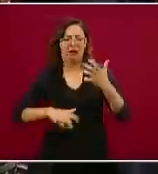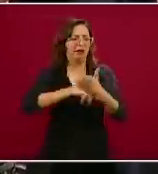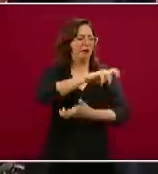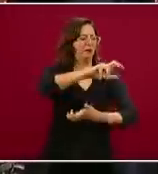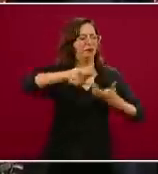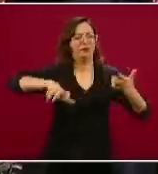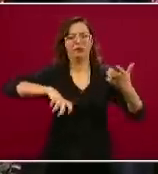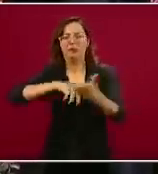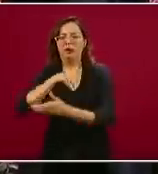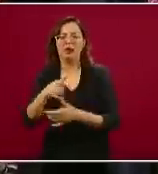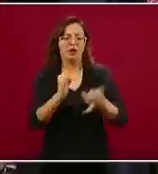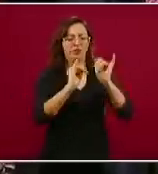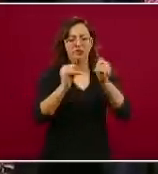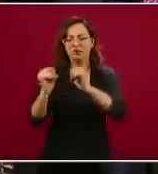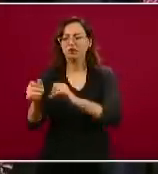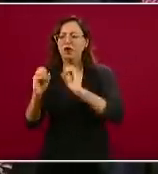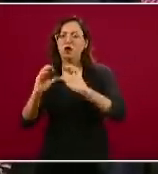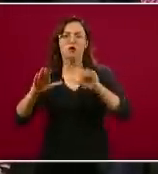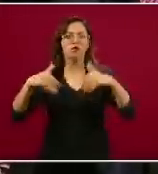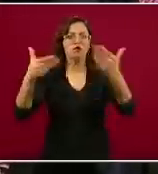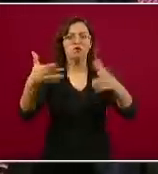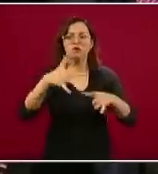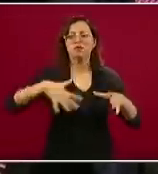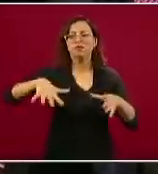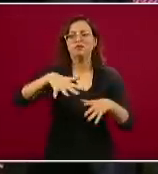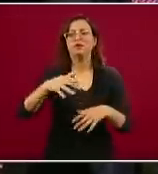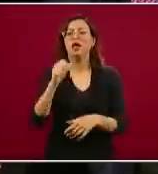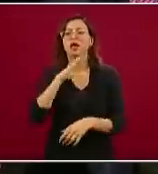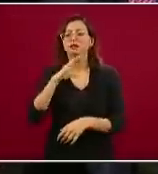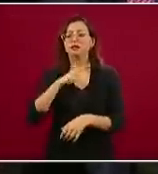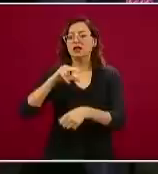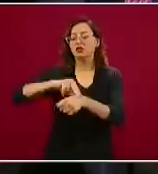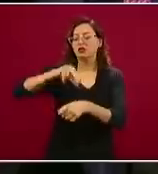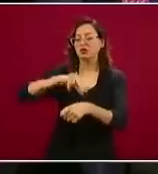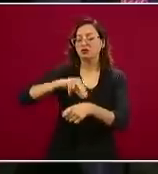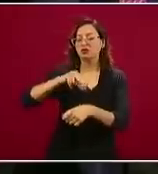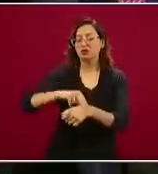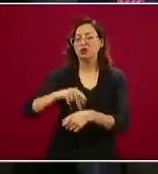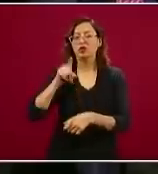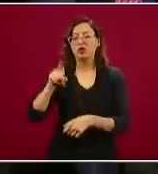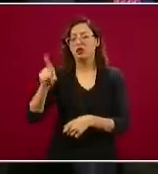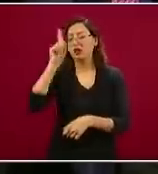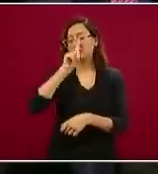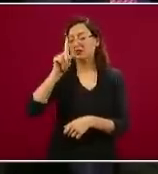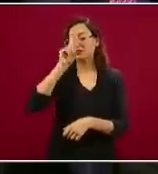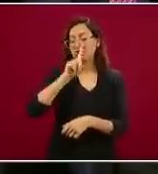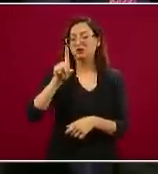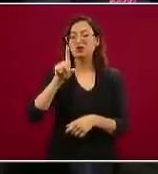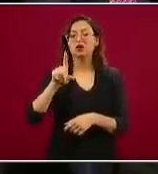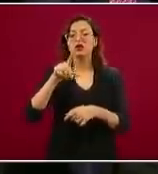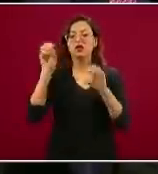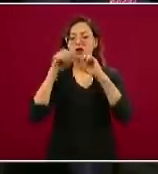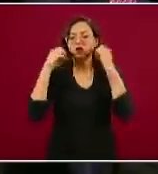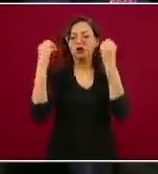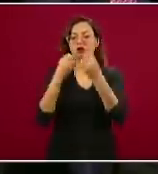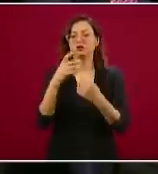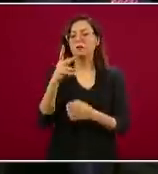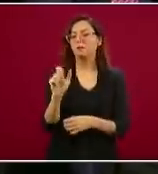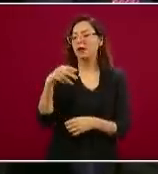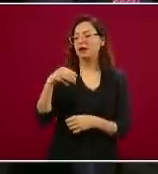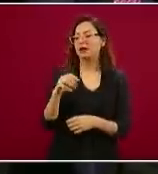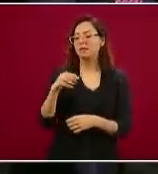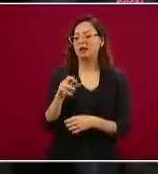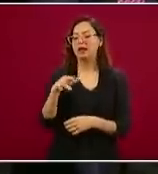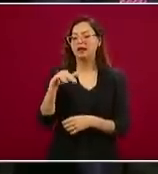como en la salud pública mental. Está el doctor Jean-Marc Gabastú, quien es asesor regional de la Organización Panamericana de la Salud